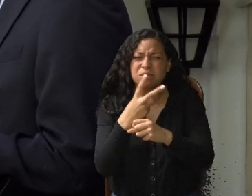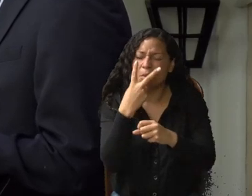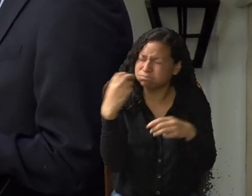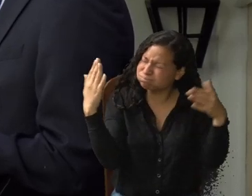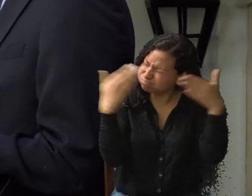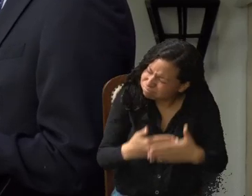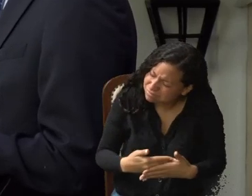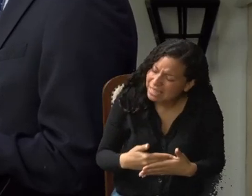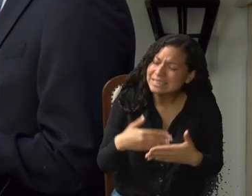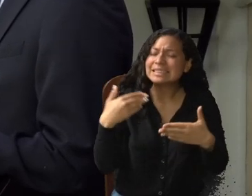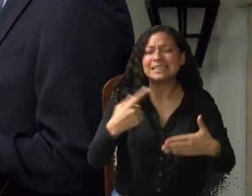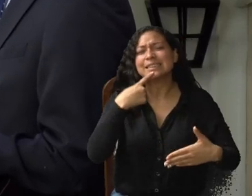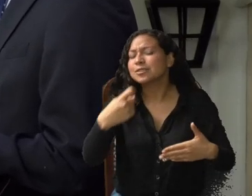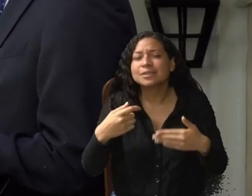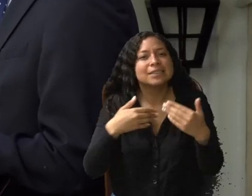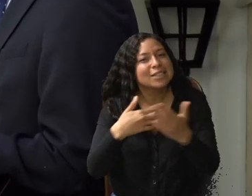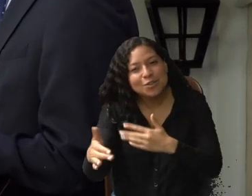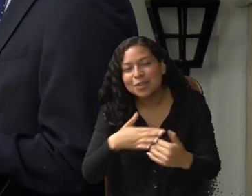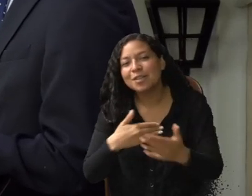continuo, el Espíritu de Dios